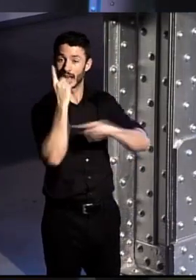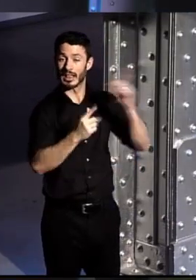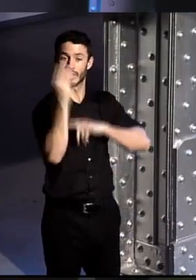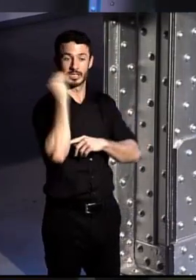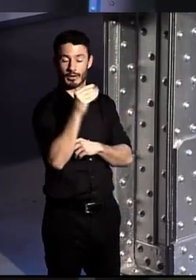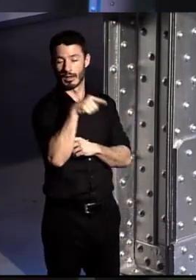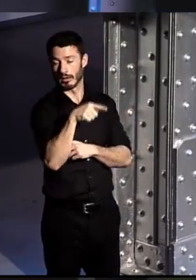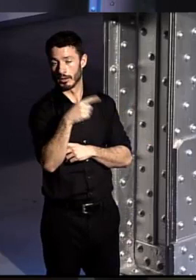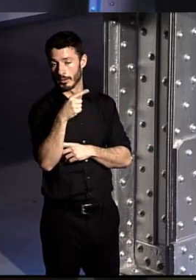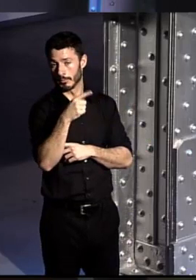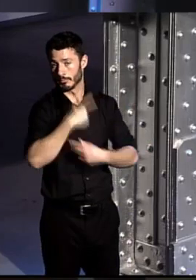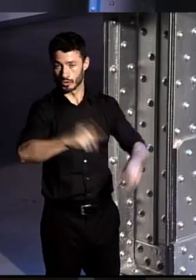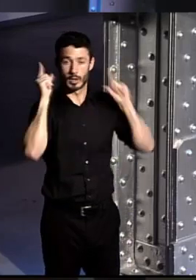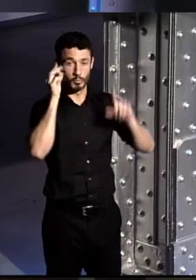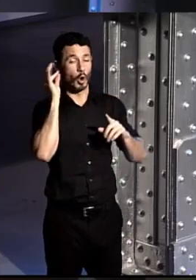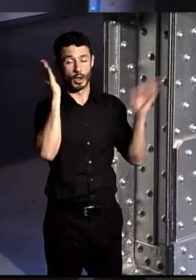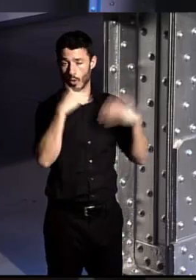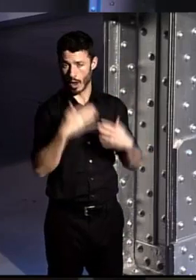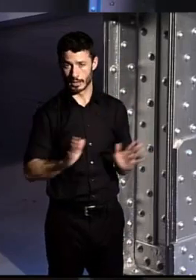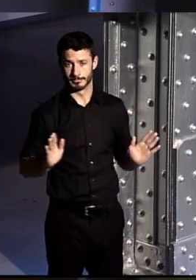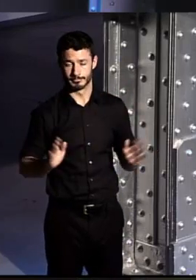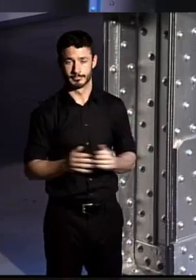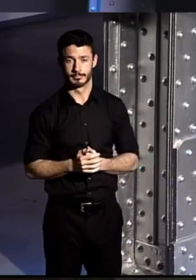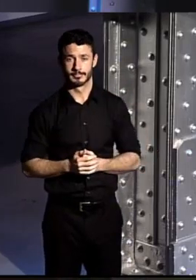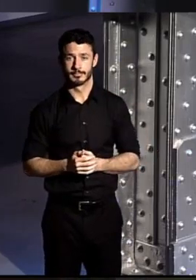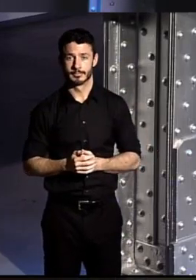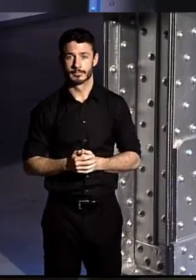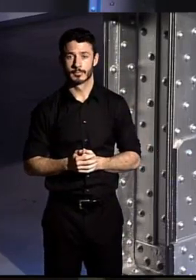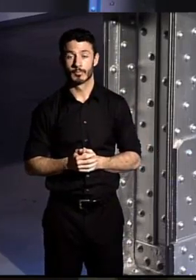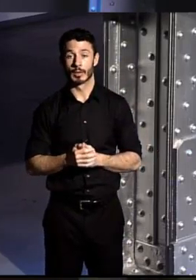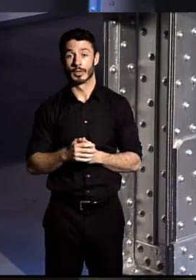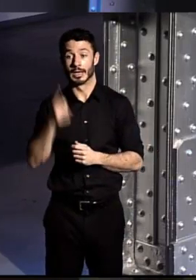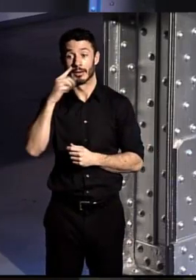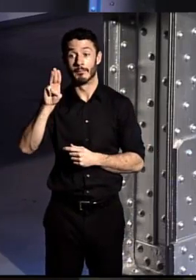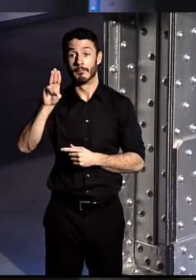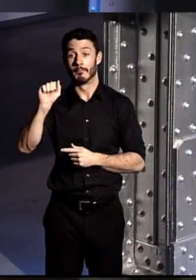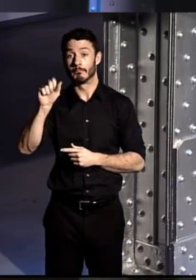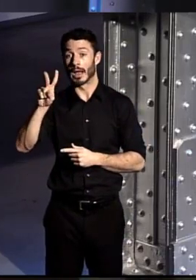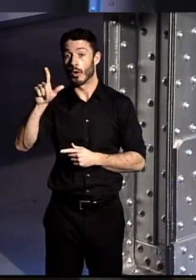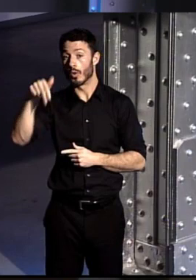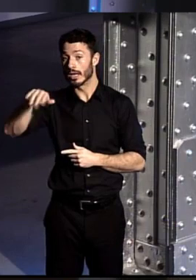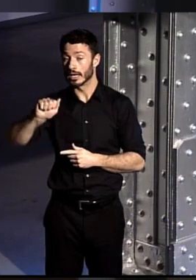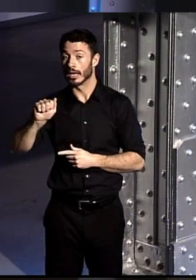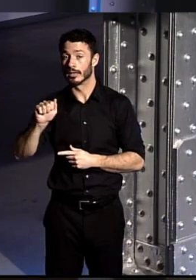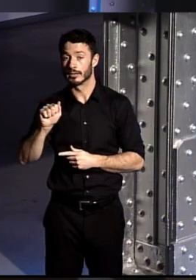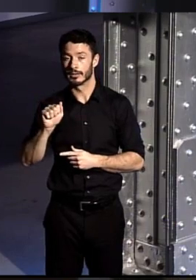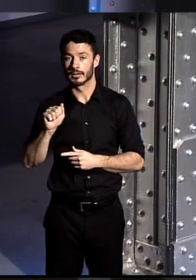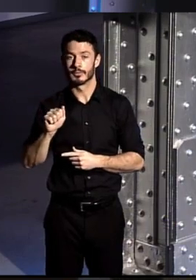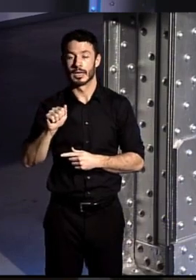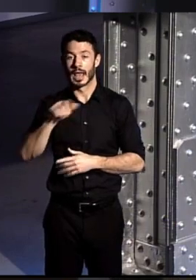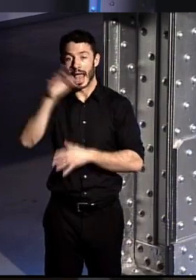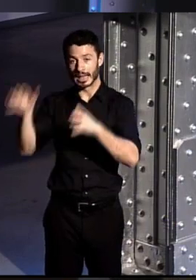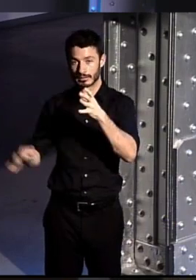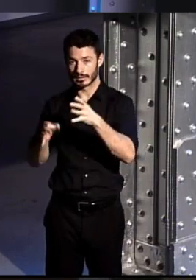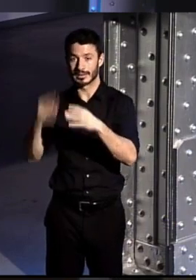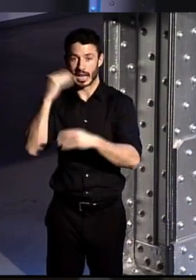hay mujer. Ahí es... No, ahí no. No. Bueno, a ver, justamente Bueno, Isabel Paulina- Coixet acaba de sacar la película Sí, de la... en la Antártida